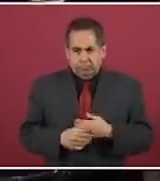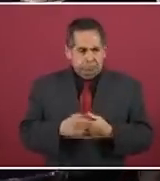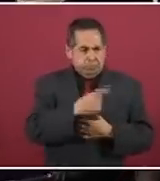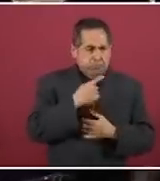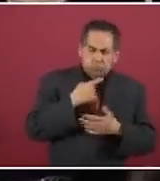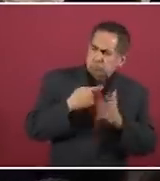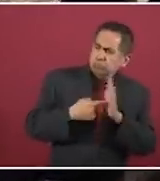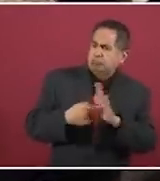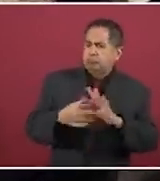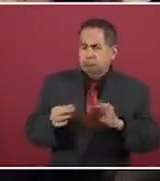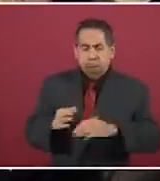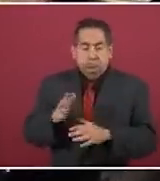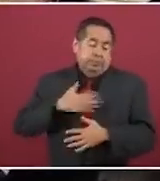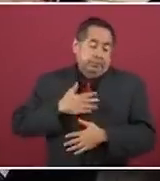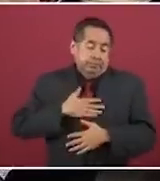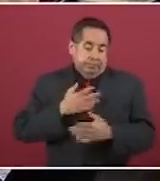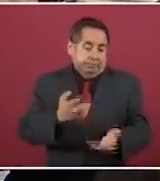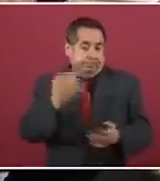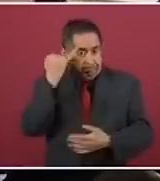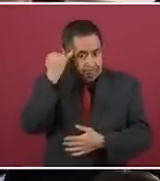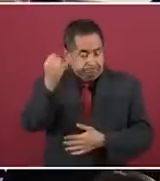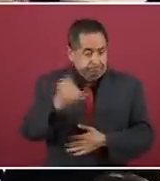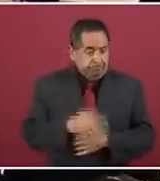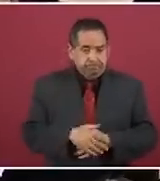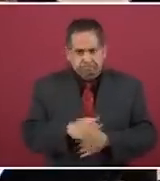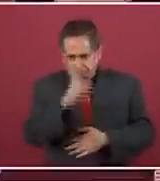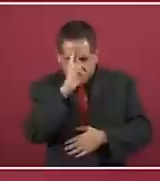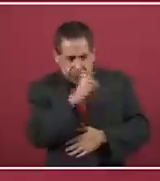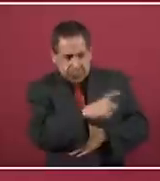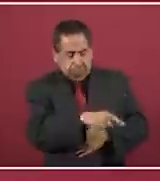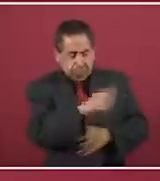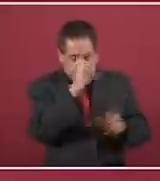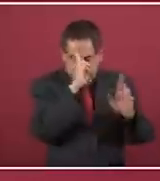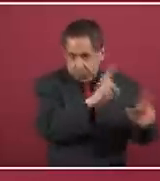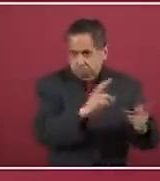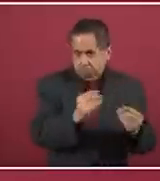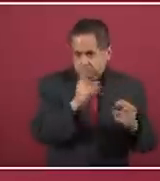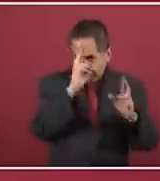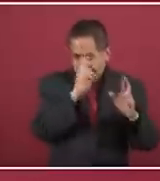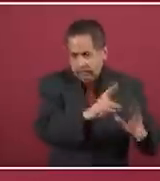manifiesten. Ese es mi punto de vista. Los respeto mucho.